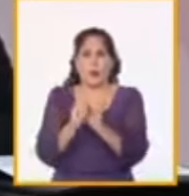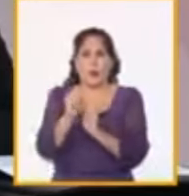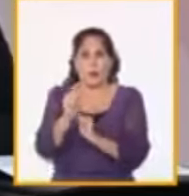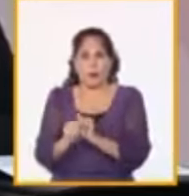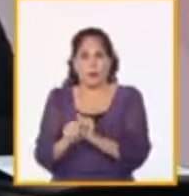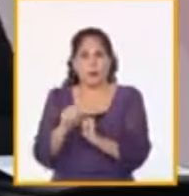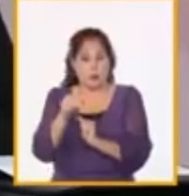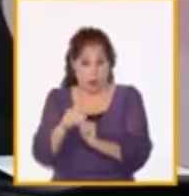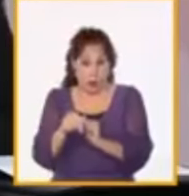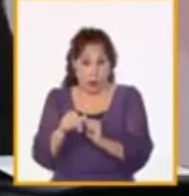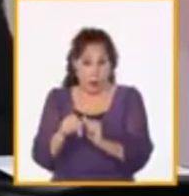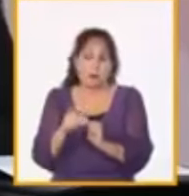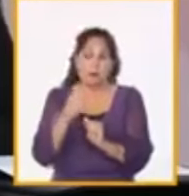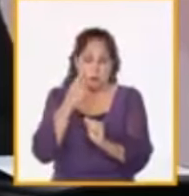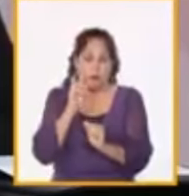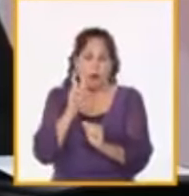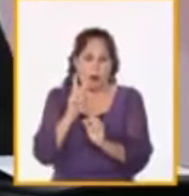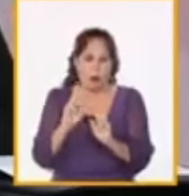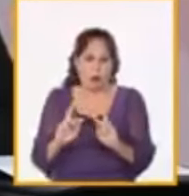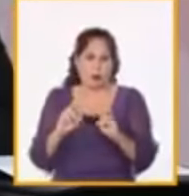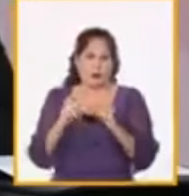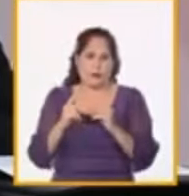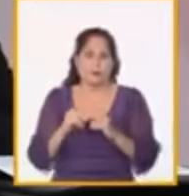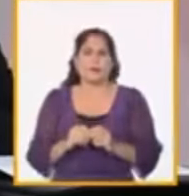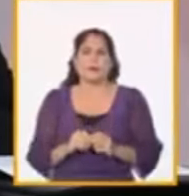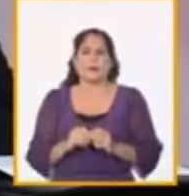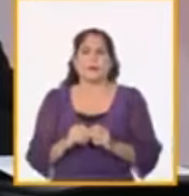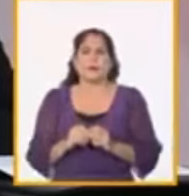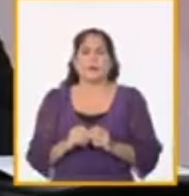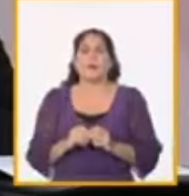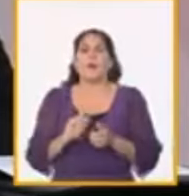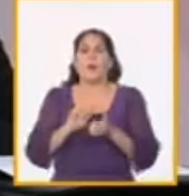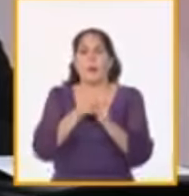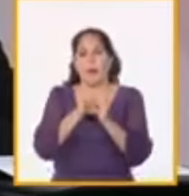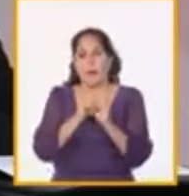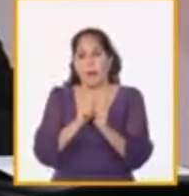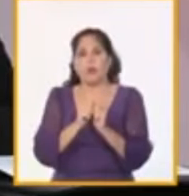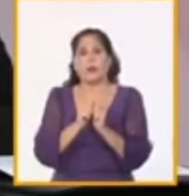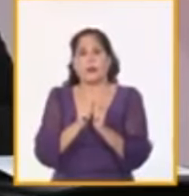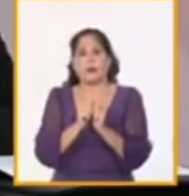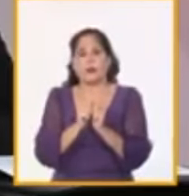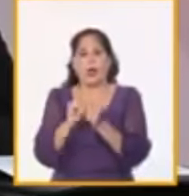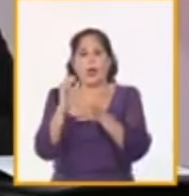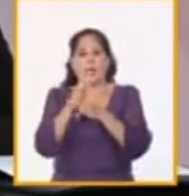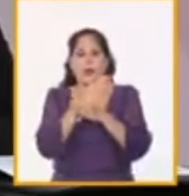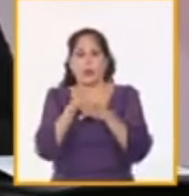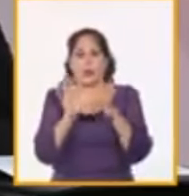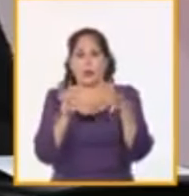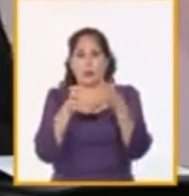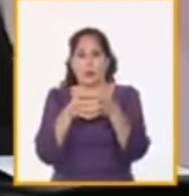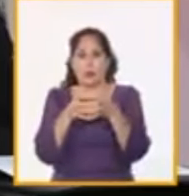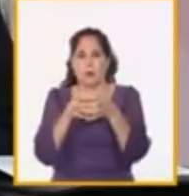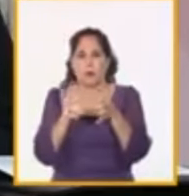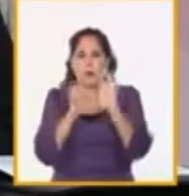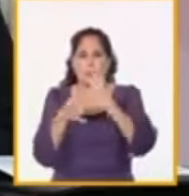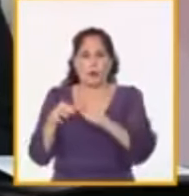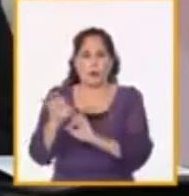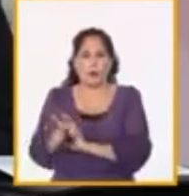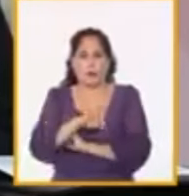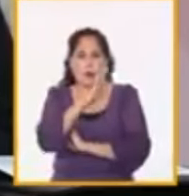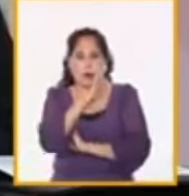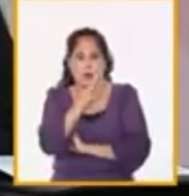con nuestros deportistas olímpicos y paralímpicos que tantas glorias le han dado al país, que también pues